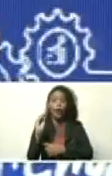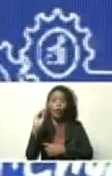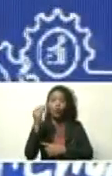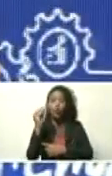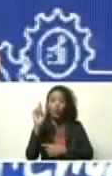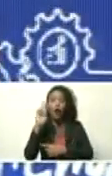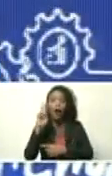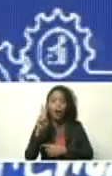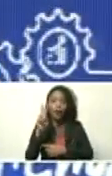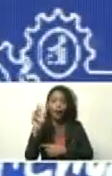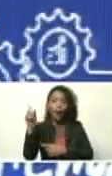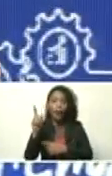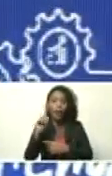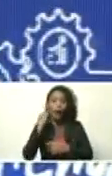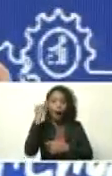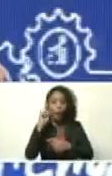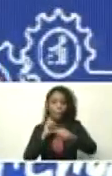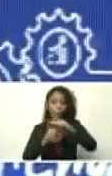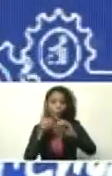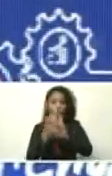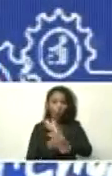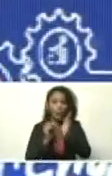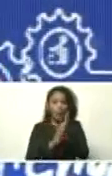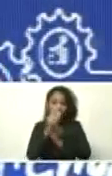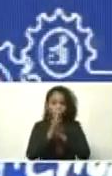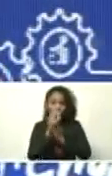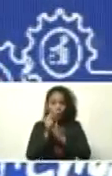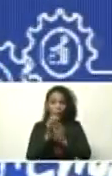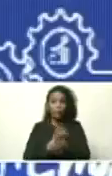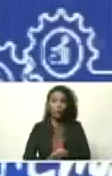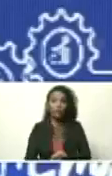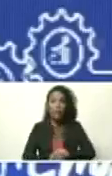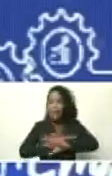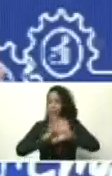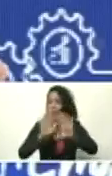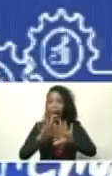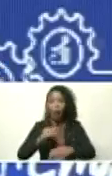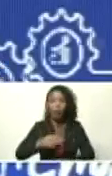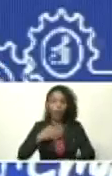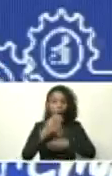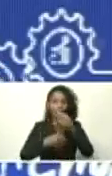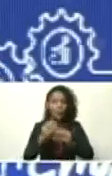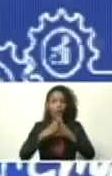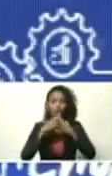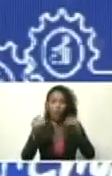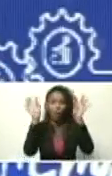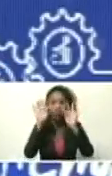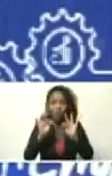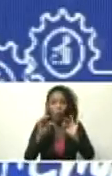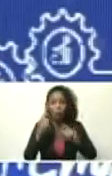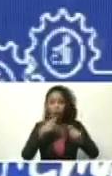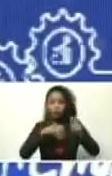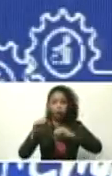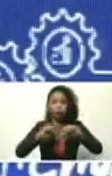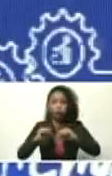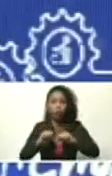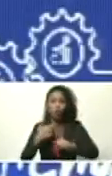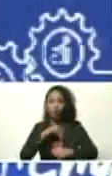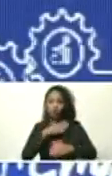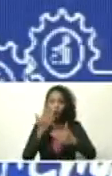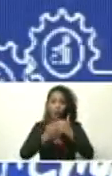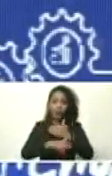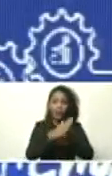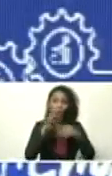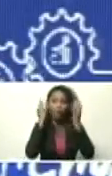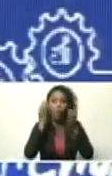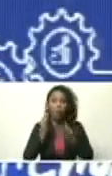Ahí están todos los datos de este emprendedor y de su emprendimiento y ya pueden hacer todo tipo de trámites. Así que estamos avanzando en la